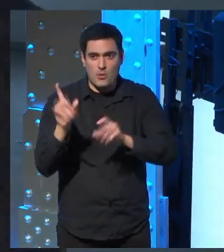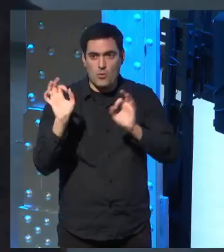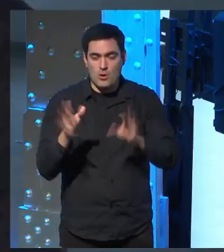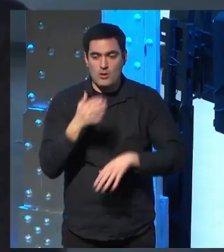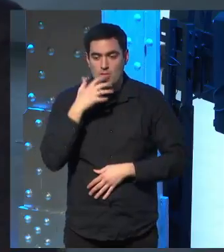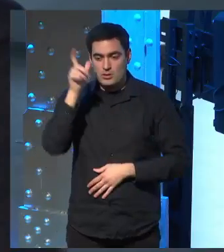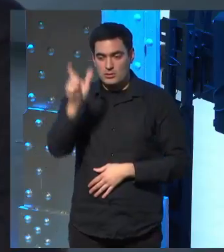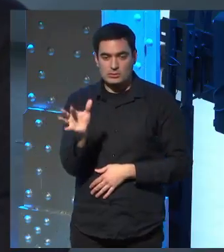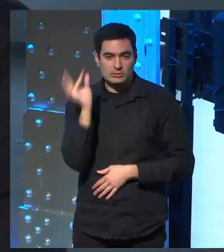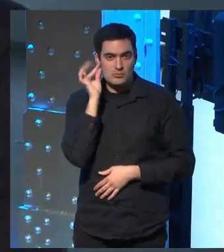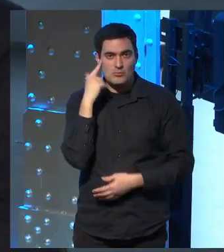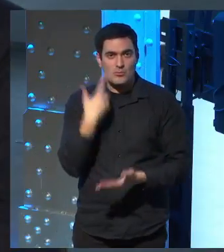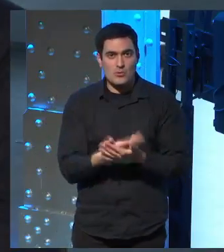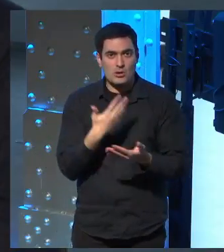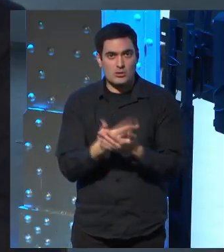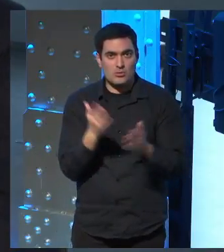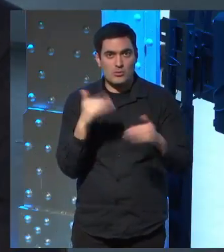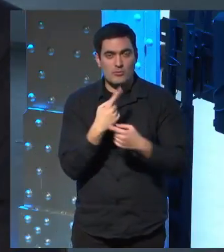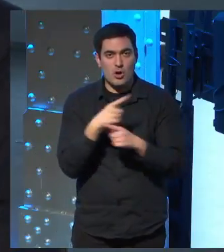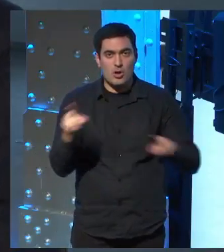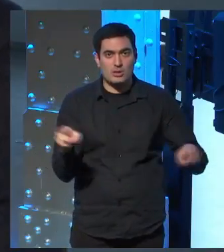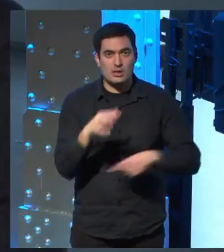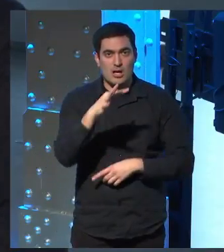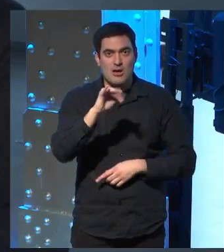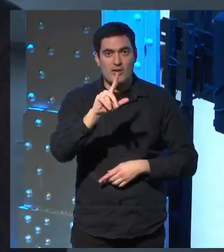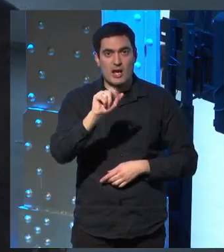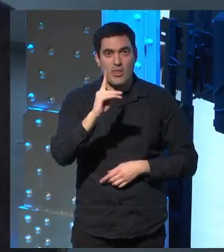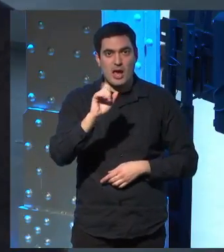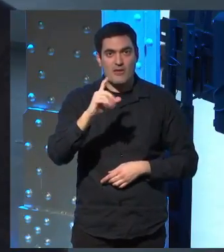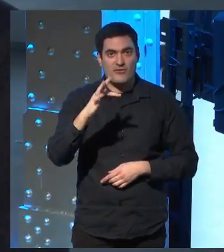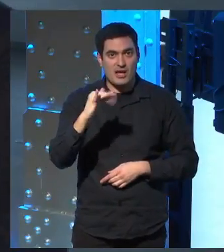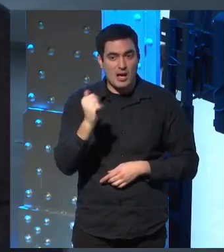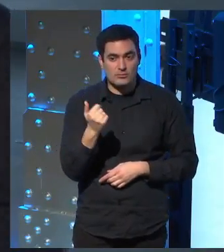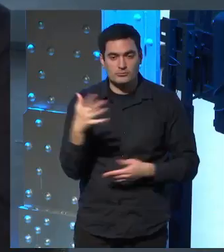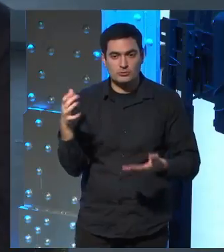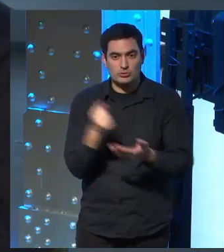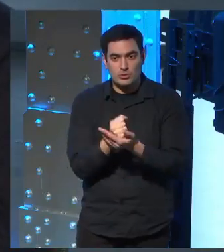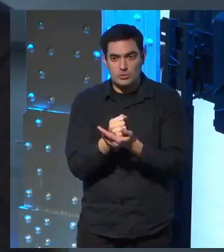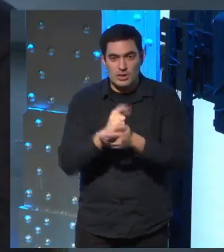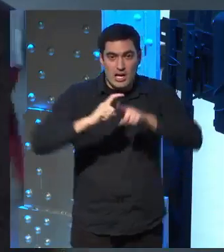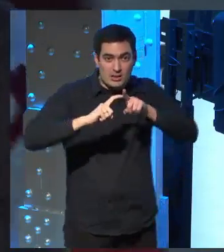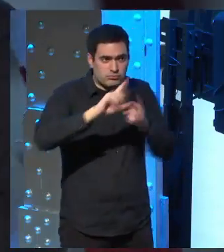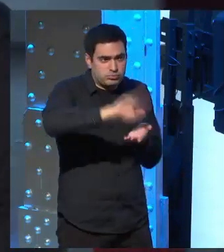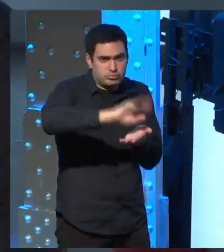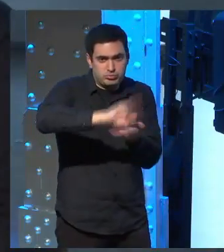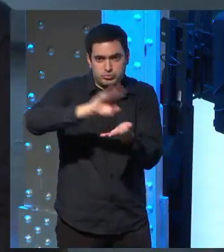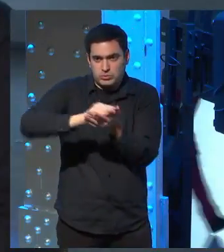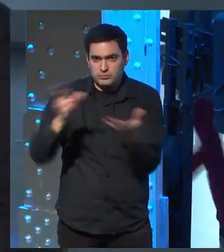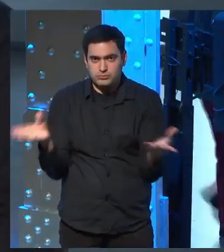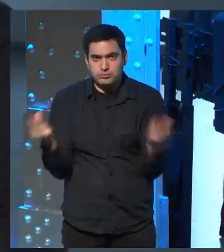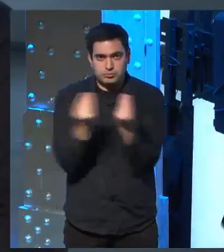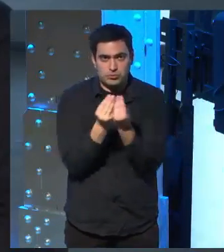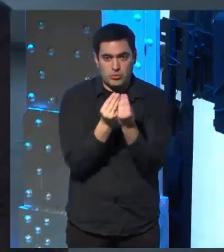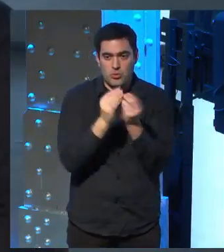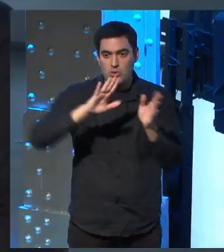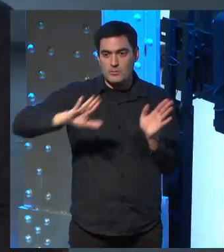ni siquiera lo estrenó Sándor con la Orquesta de Filadelfia, pero evidentemente hay una condensación de todos esos estilos que comentaba. Evidentemente esas